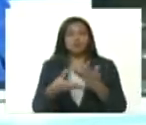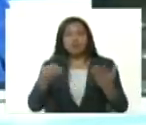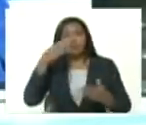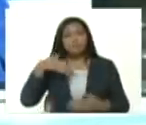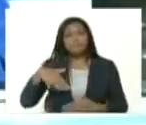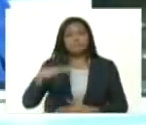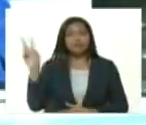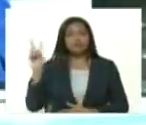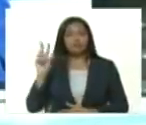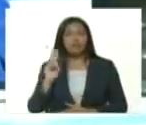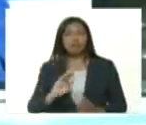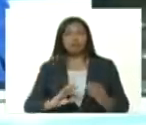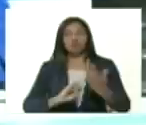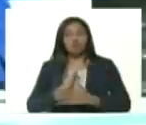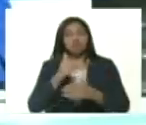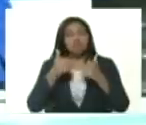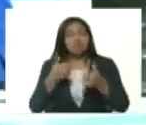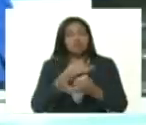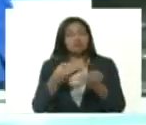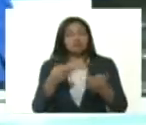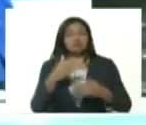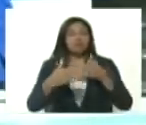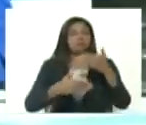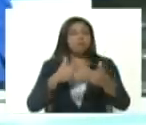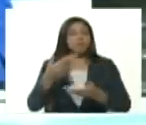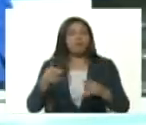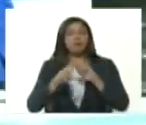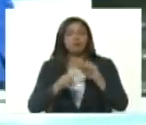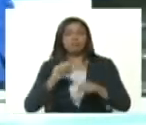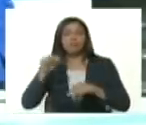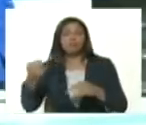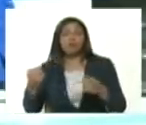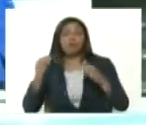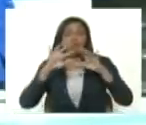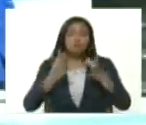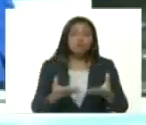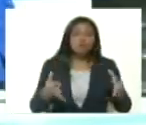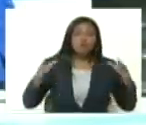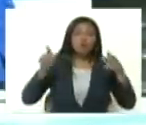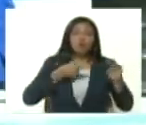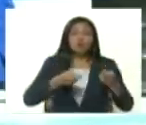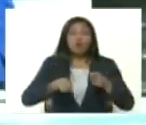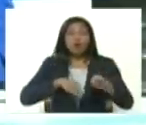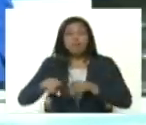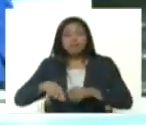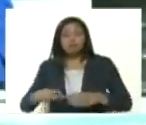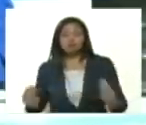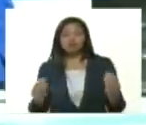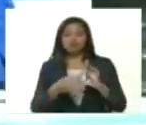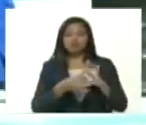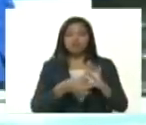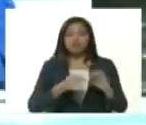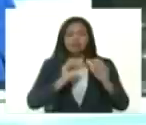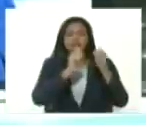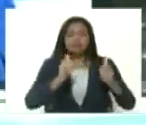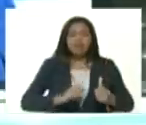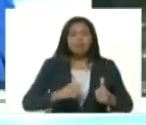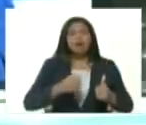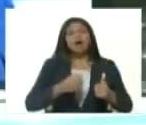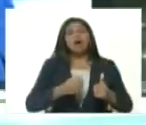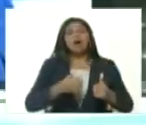vamos funcionando muy bien. Y así debemos quedar después de esta pandemia en coordinación perfecta. Sistema público, sistema